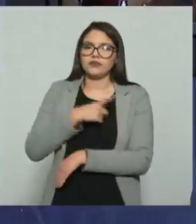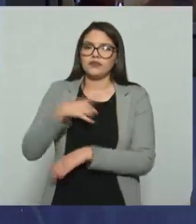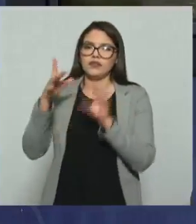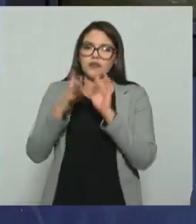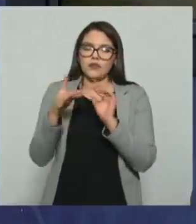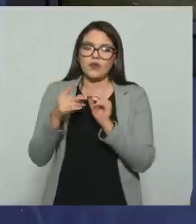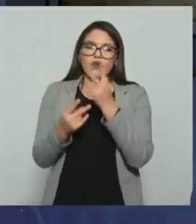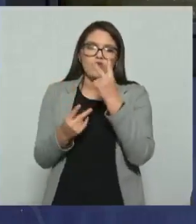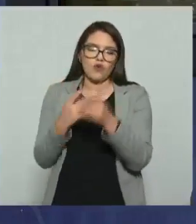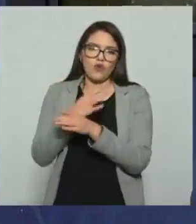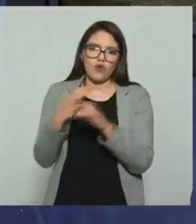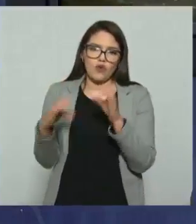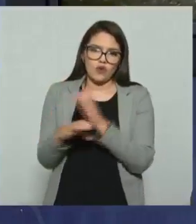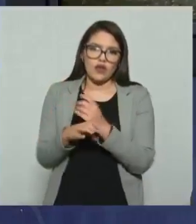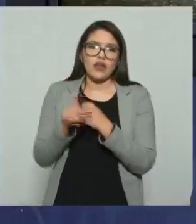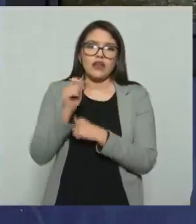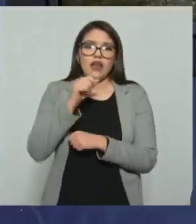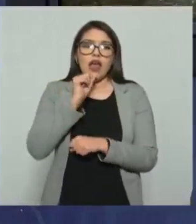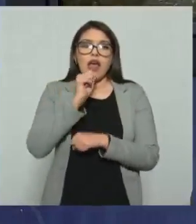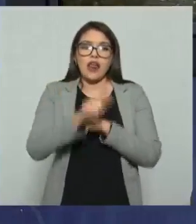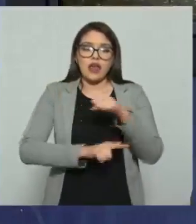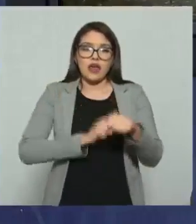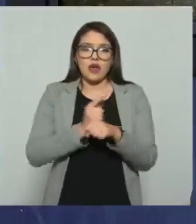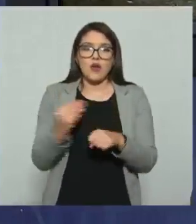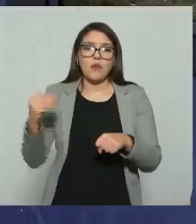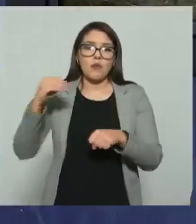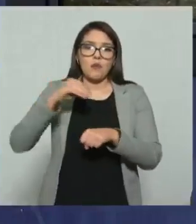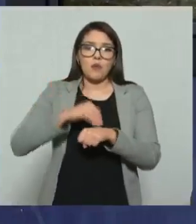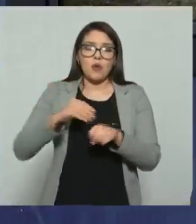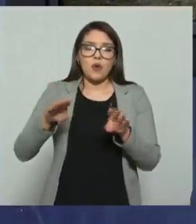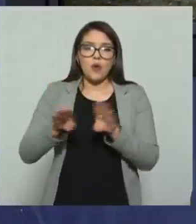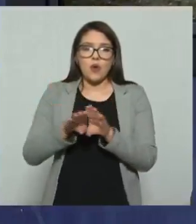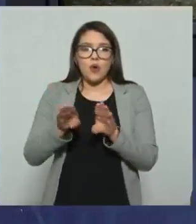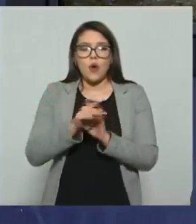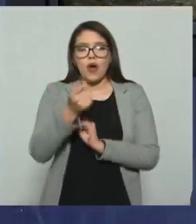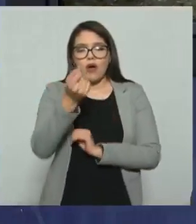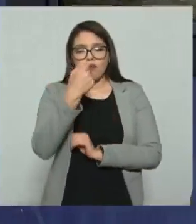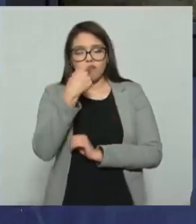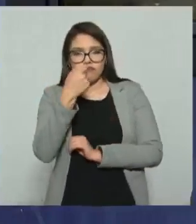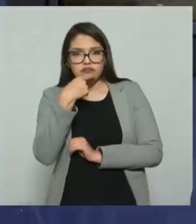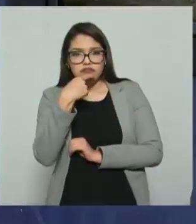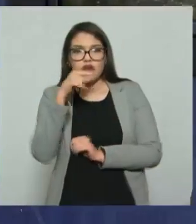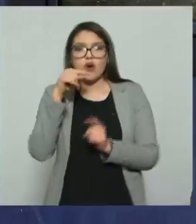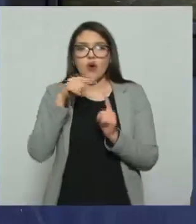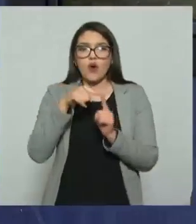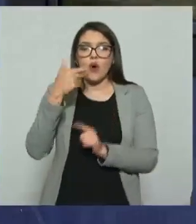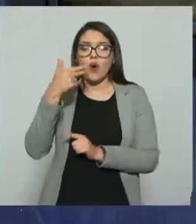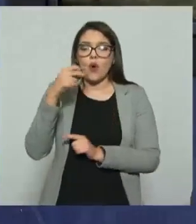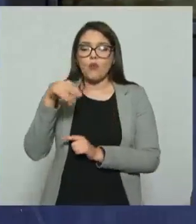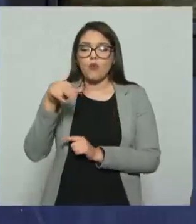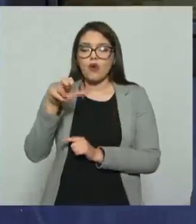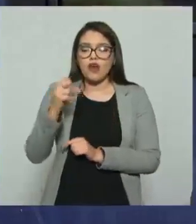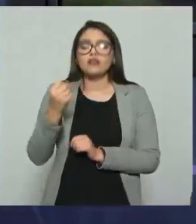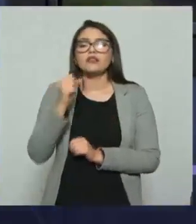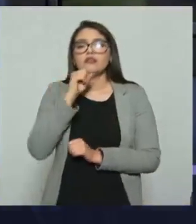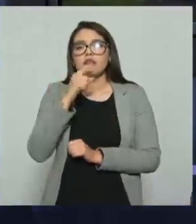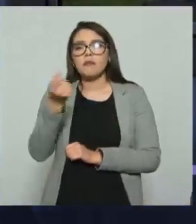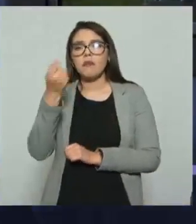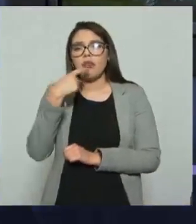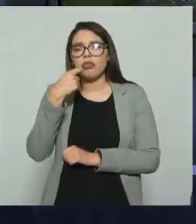los animales les están poniendo tanto antibióticos como hormonas. No nada más hormonas. No, también antibióticos. ¿Por qué